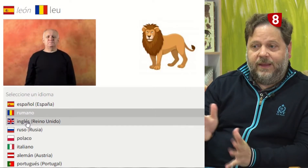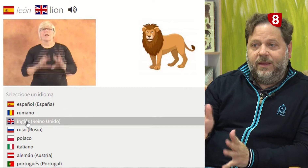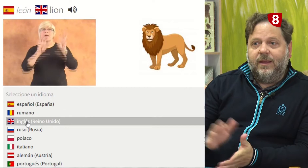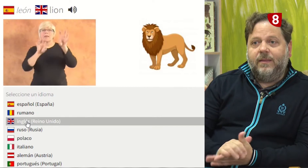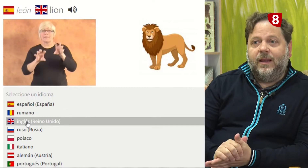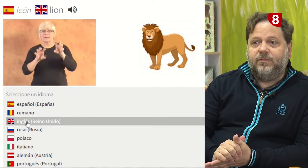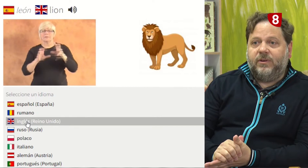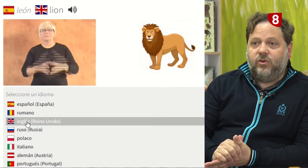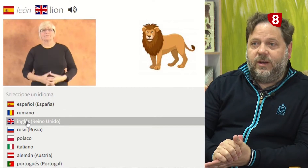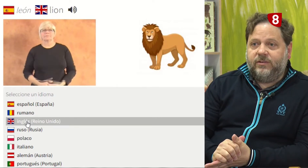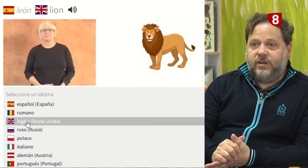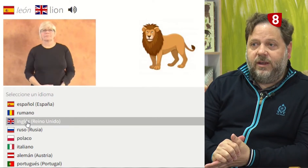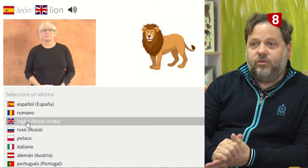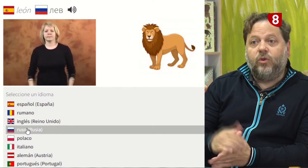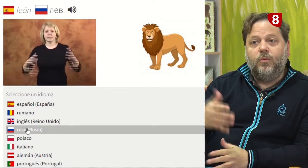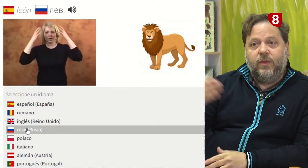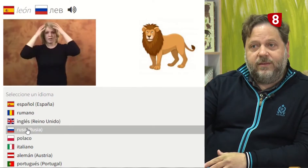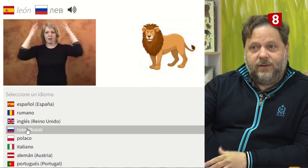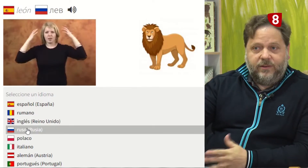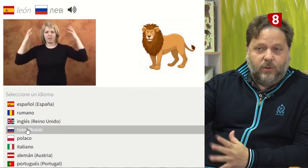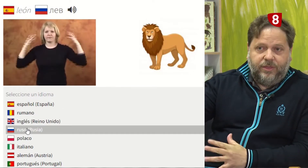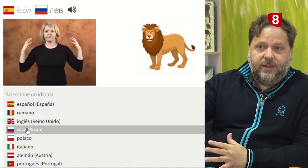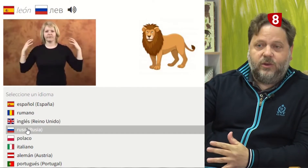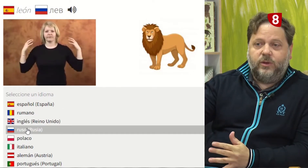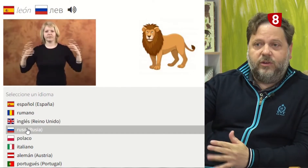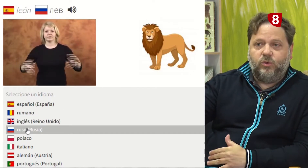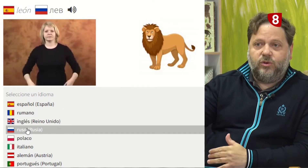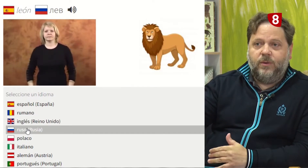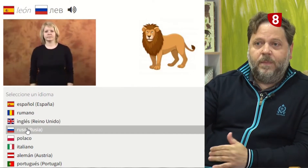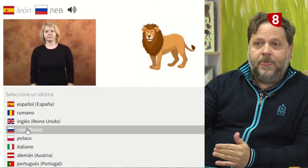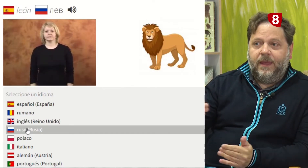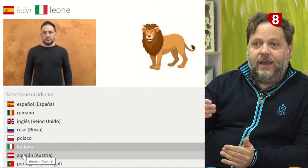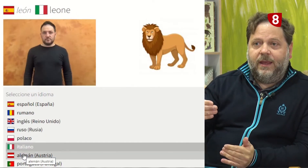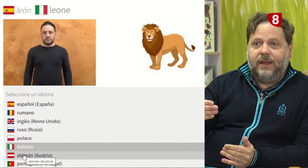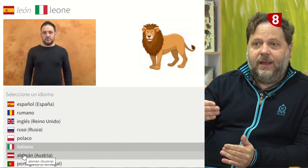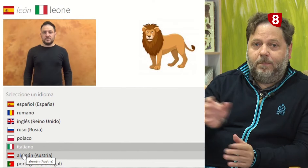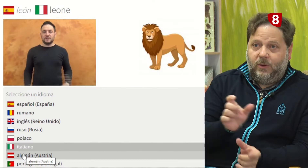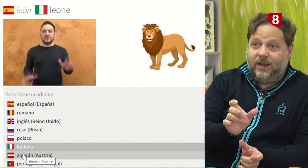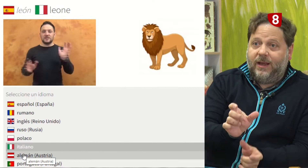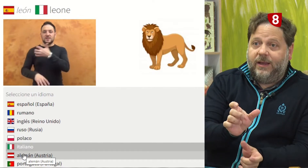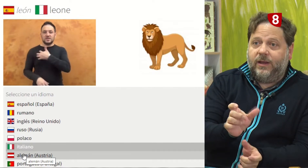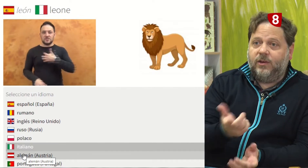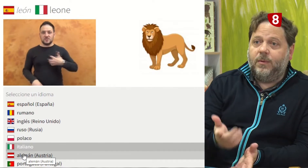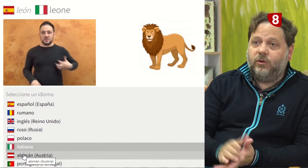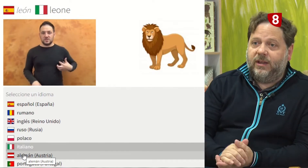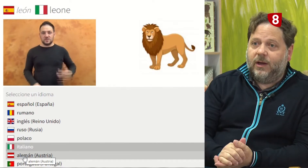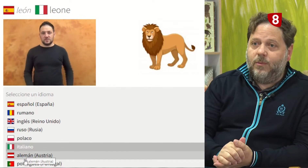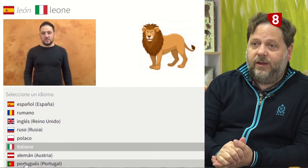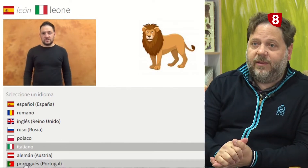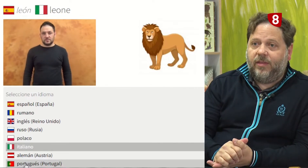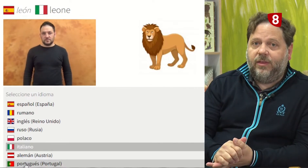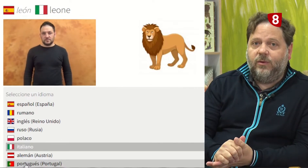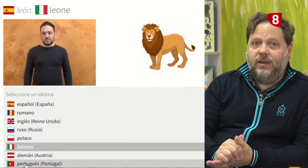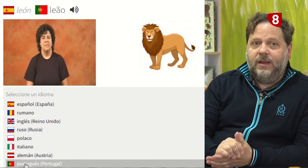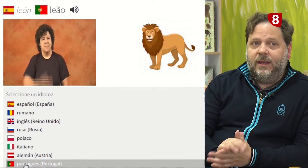que hablan ya de las personas sordomudas, ese concepto en desuso pero que en aquellos momentos tiene